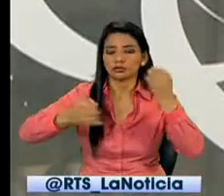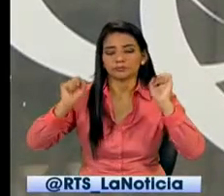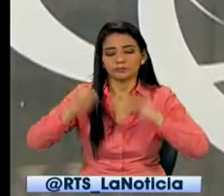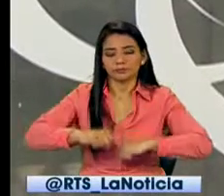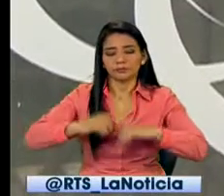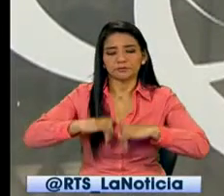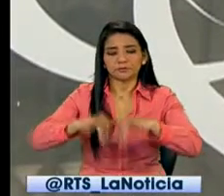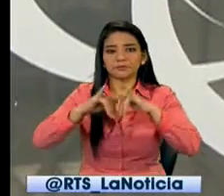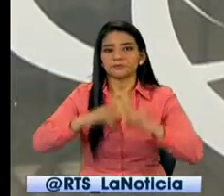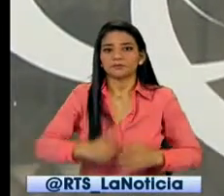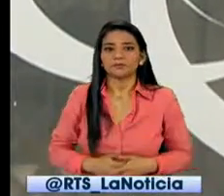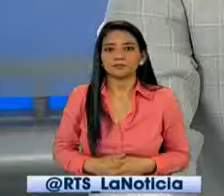informó javier gayo